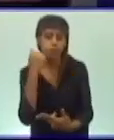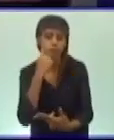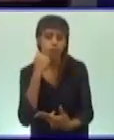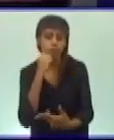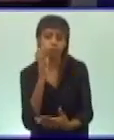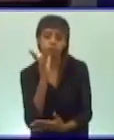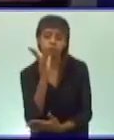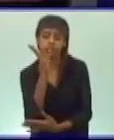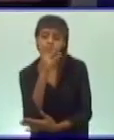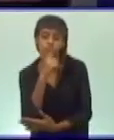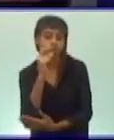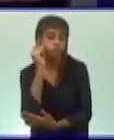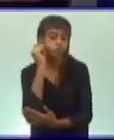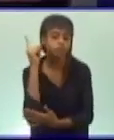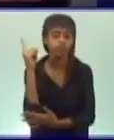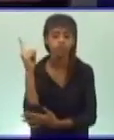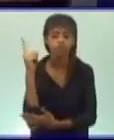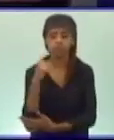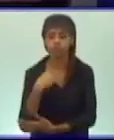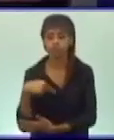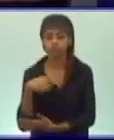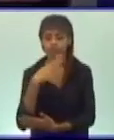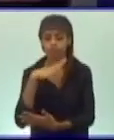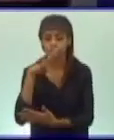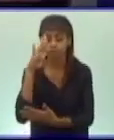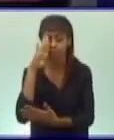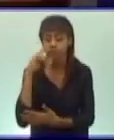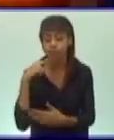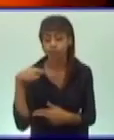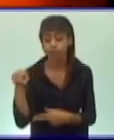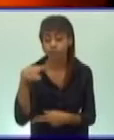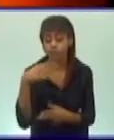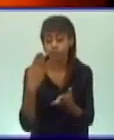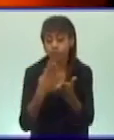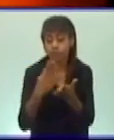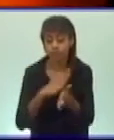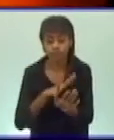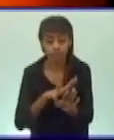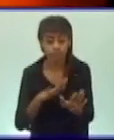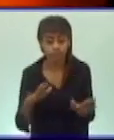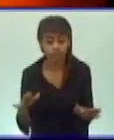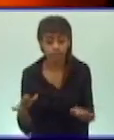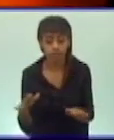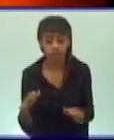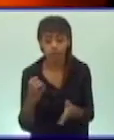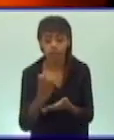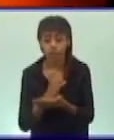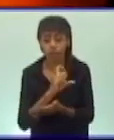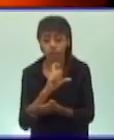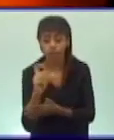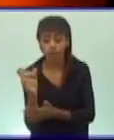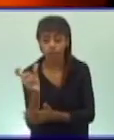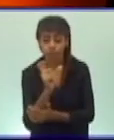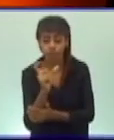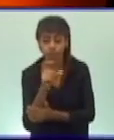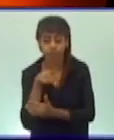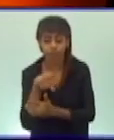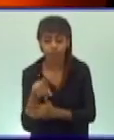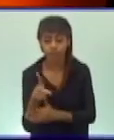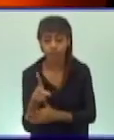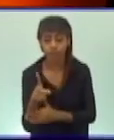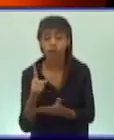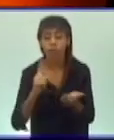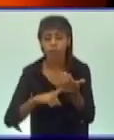hermosos ideales de nuestra patria. Y como ustedes estudiaron en educación cívica, es el partido